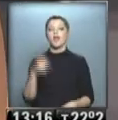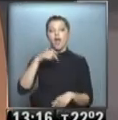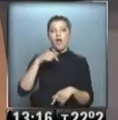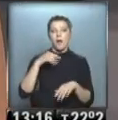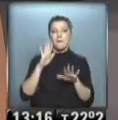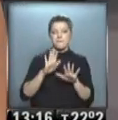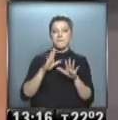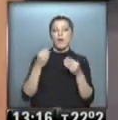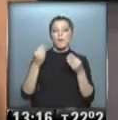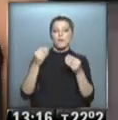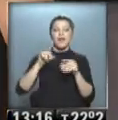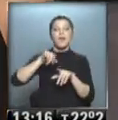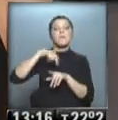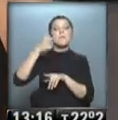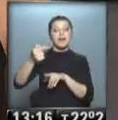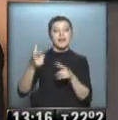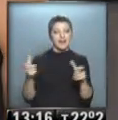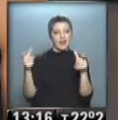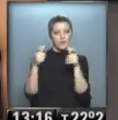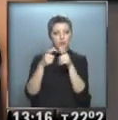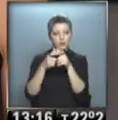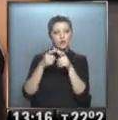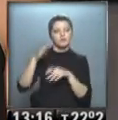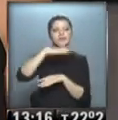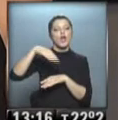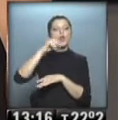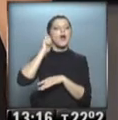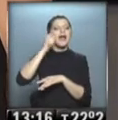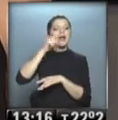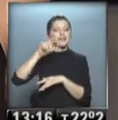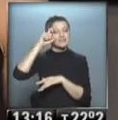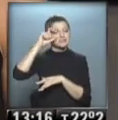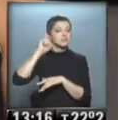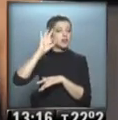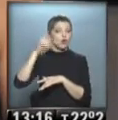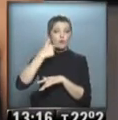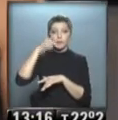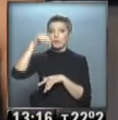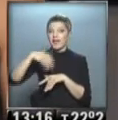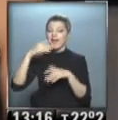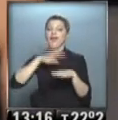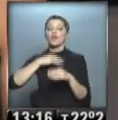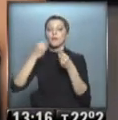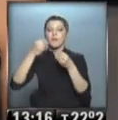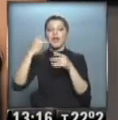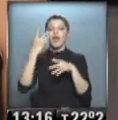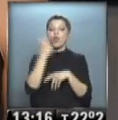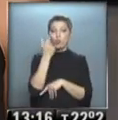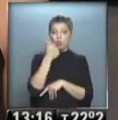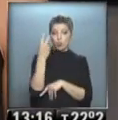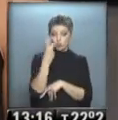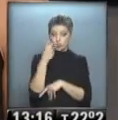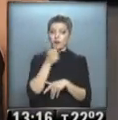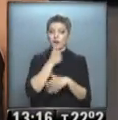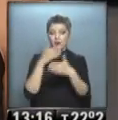Hay gran expectativa por el acto de mañana en Río Gallegos, donde van a quedar inauguradas dos represas, pero la expectativa está puesta en la convocatoria que se